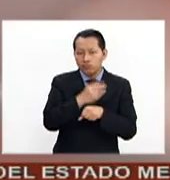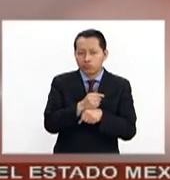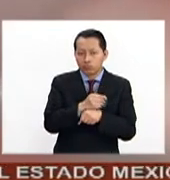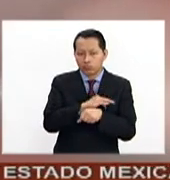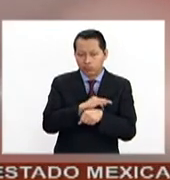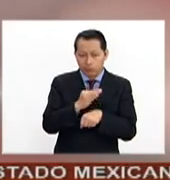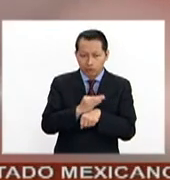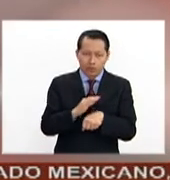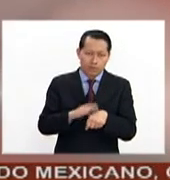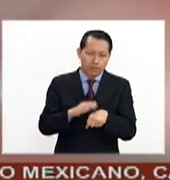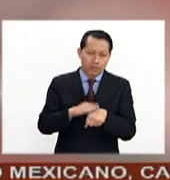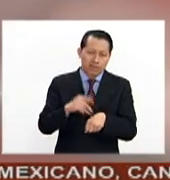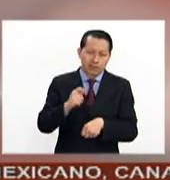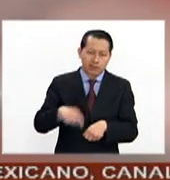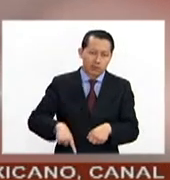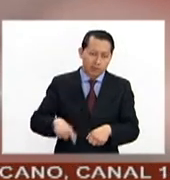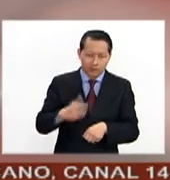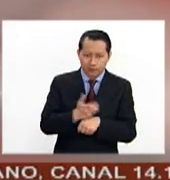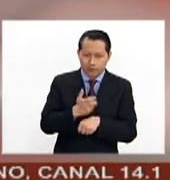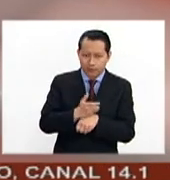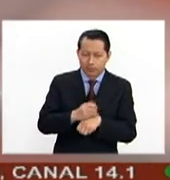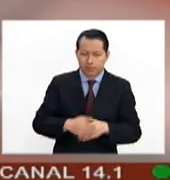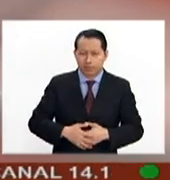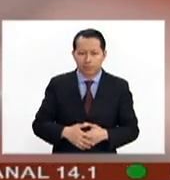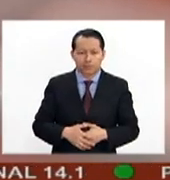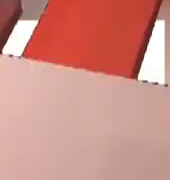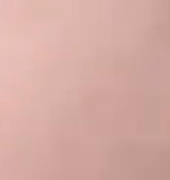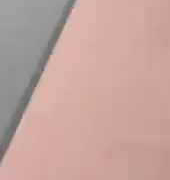tenemos con el nuevo gobierno de los Estados Unidos.